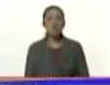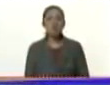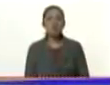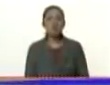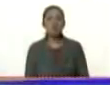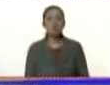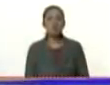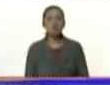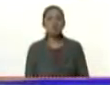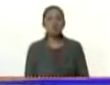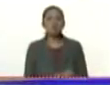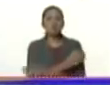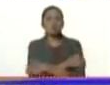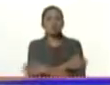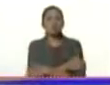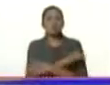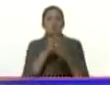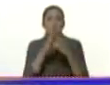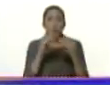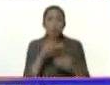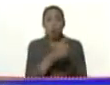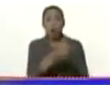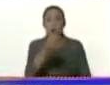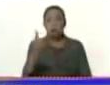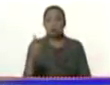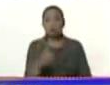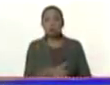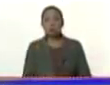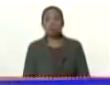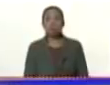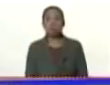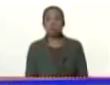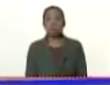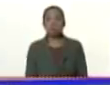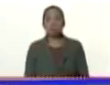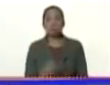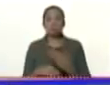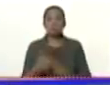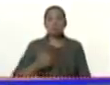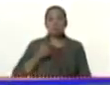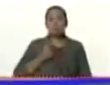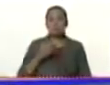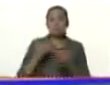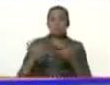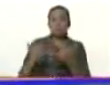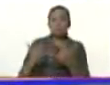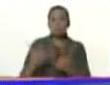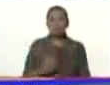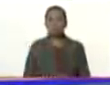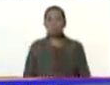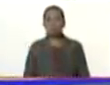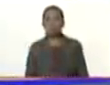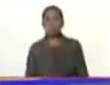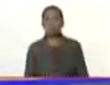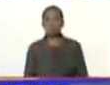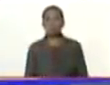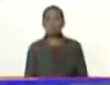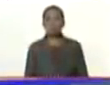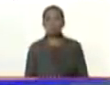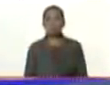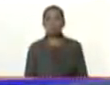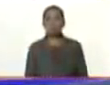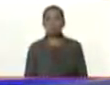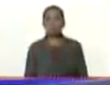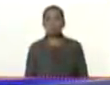Y le di un abrazo a todas y a todos. Yo voy a aprovechar este momento, en